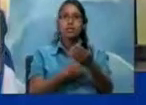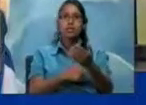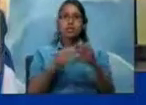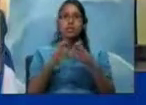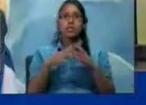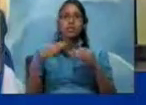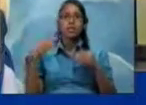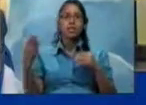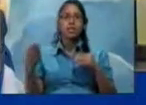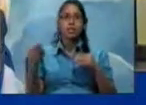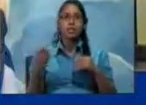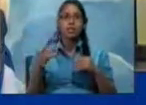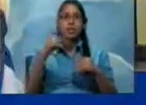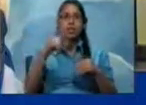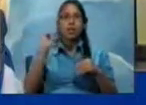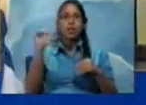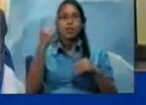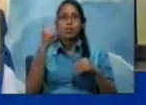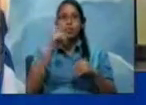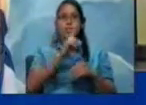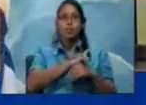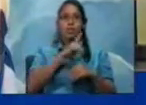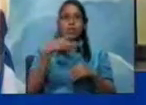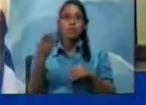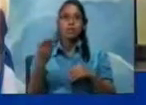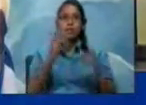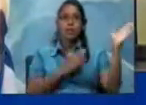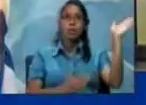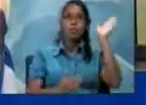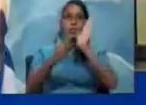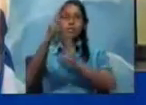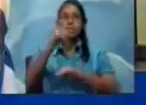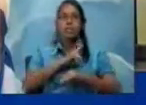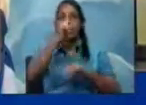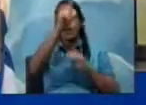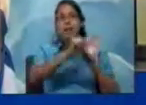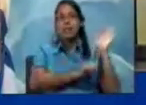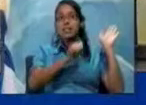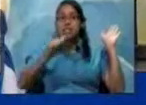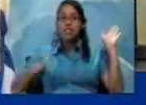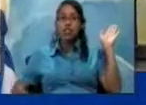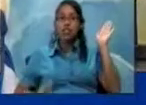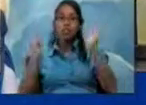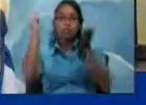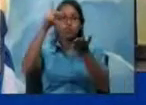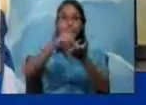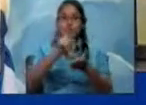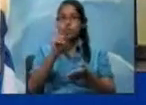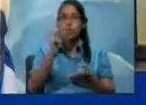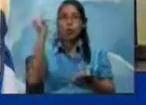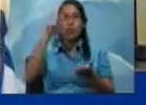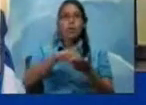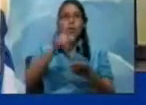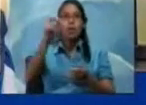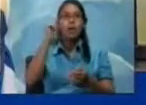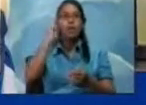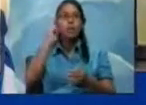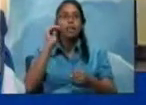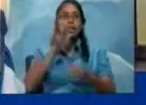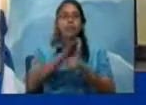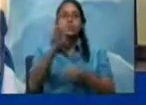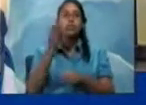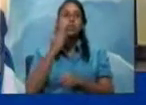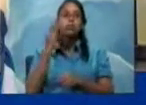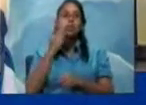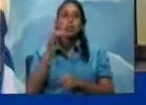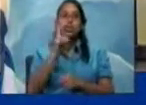mar que a los primeritos que se le presentó el señor no fue a María su madre